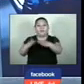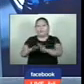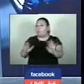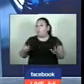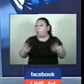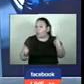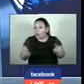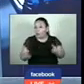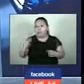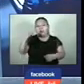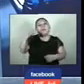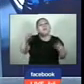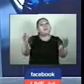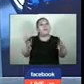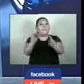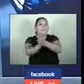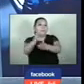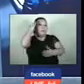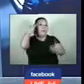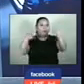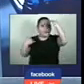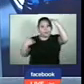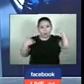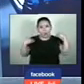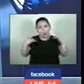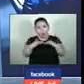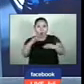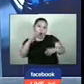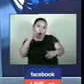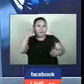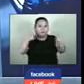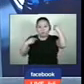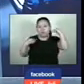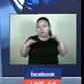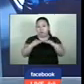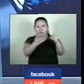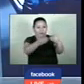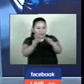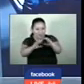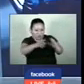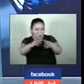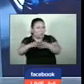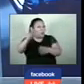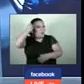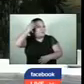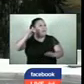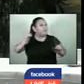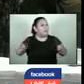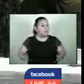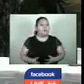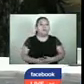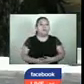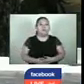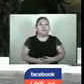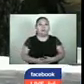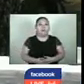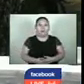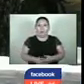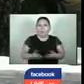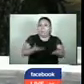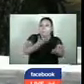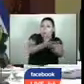como la unión igualitaria. Conozcamos qué opinan diversos sectores al respecto. Una de las